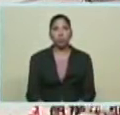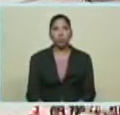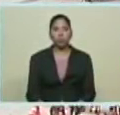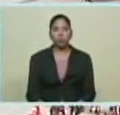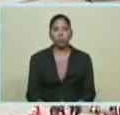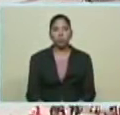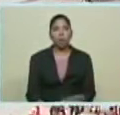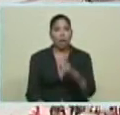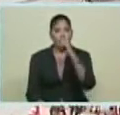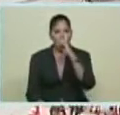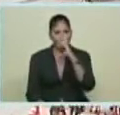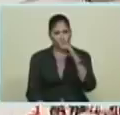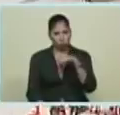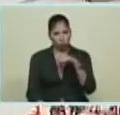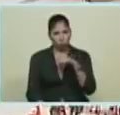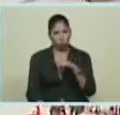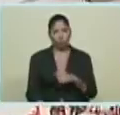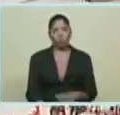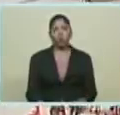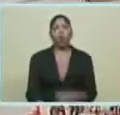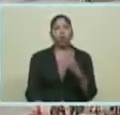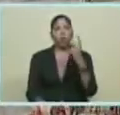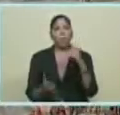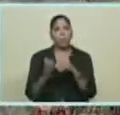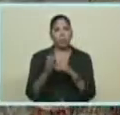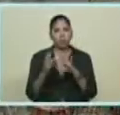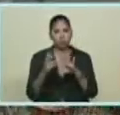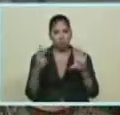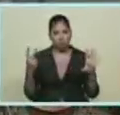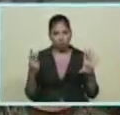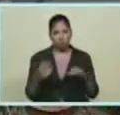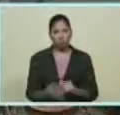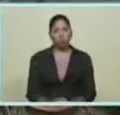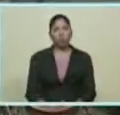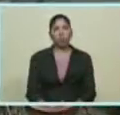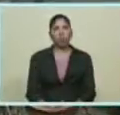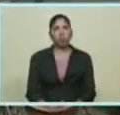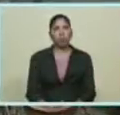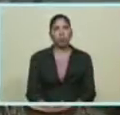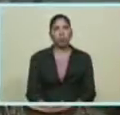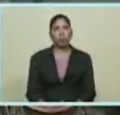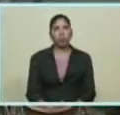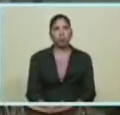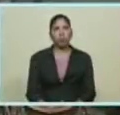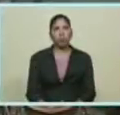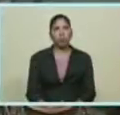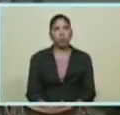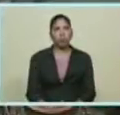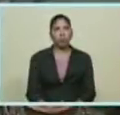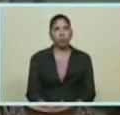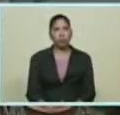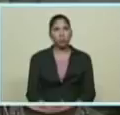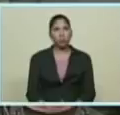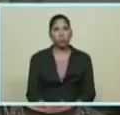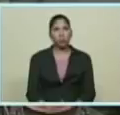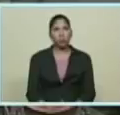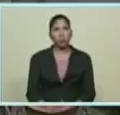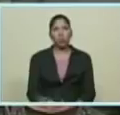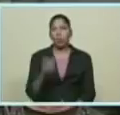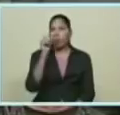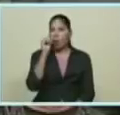el año 2017 fue el año, como le decía el general jefe de la parada, Luis Santiago